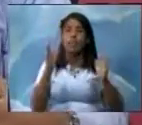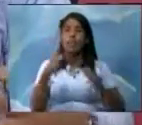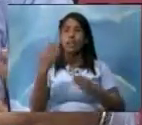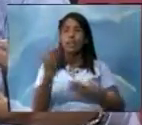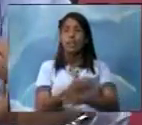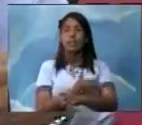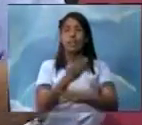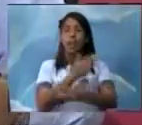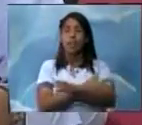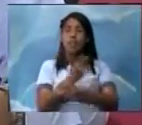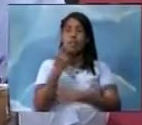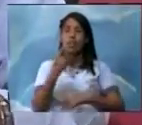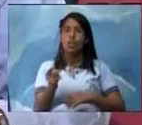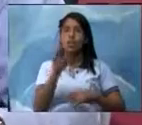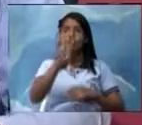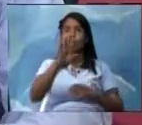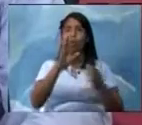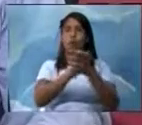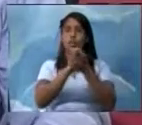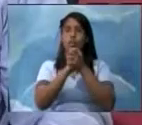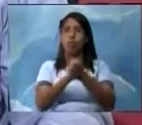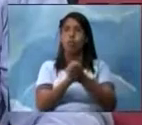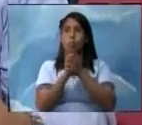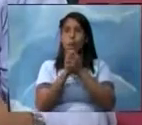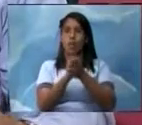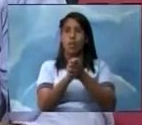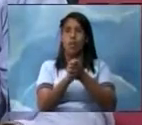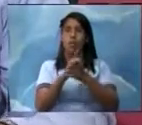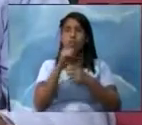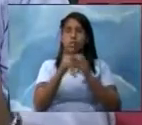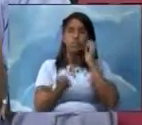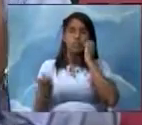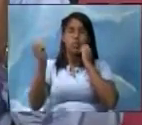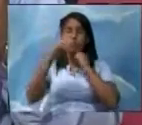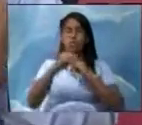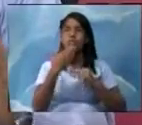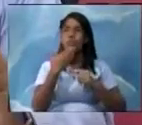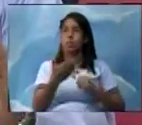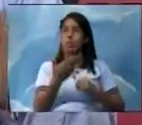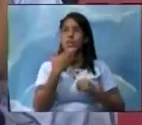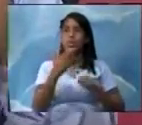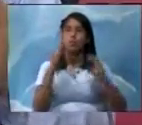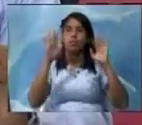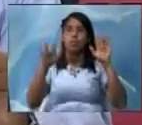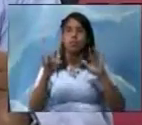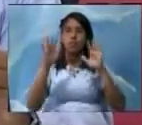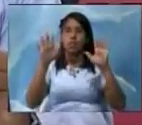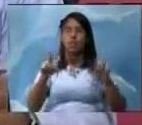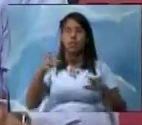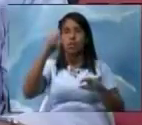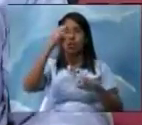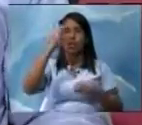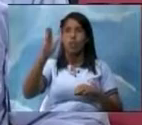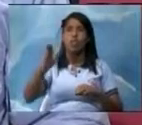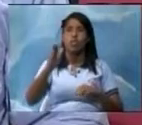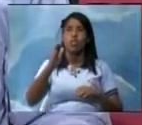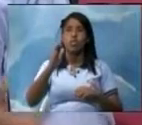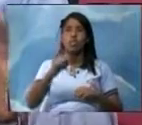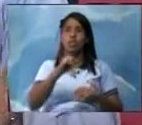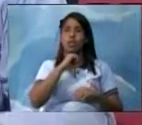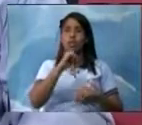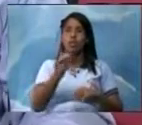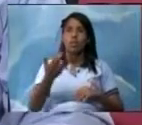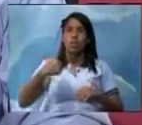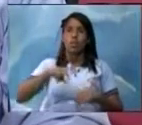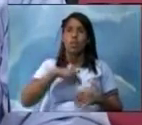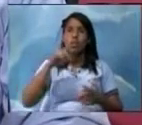que Daniel y sus cuatro compañeros se pusieron a pedir misericordia a Dios es lo que nos